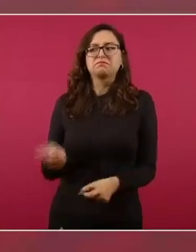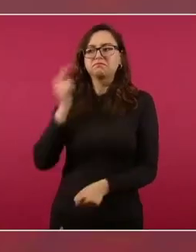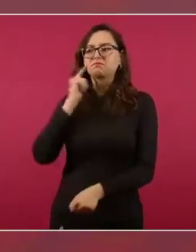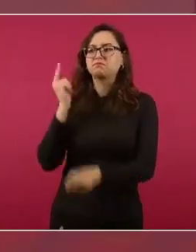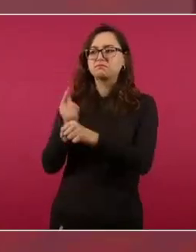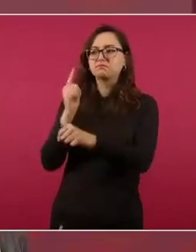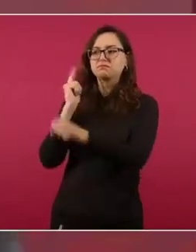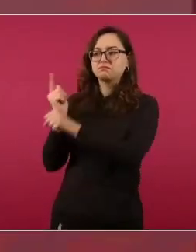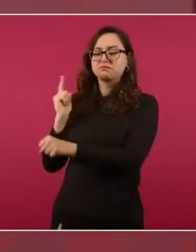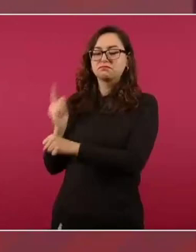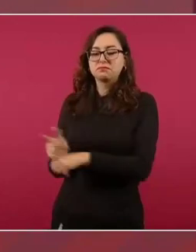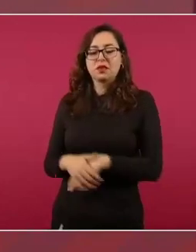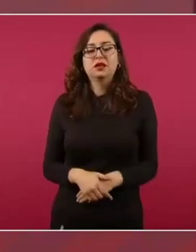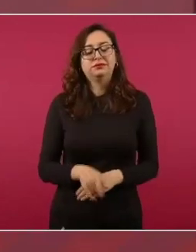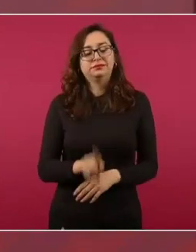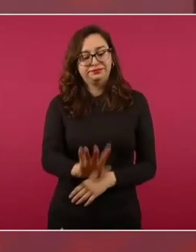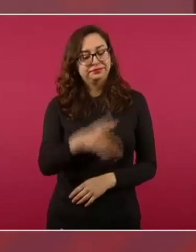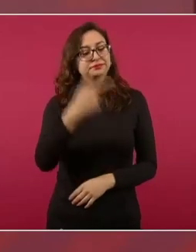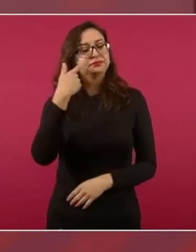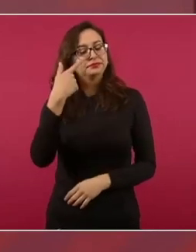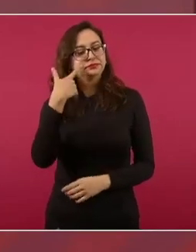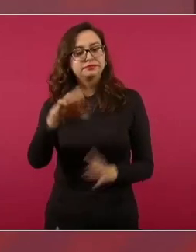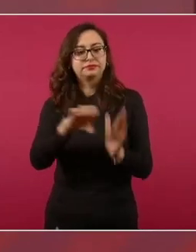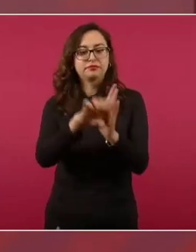¿a quién se le ocurre